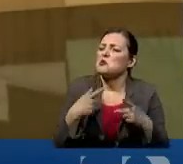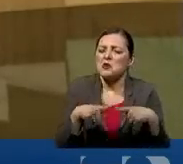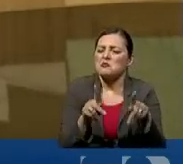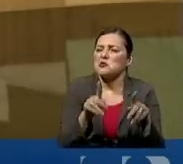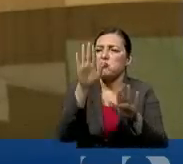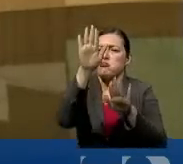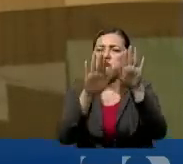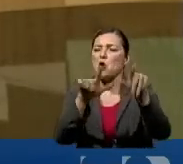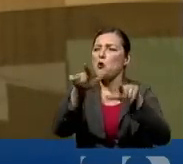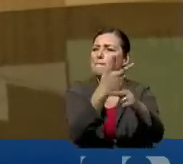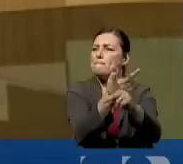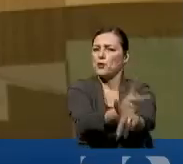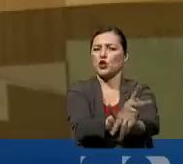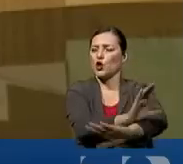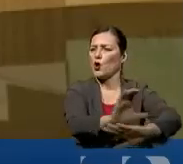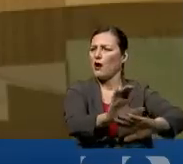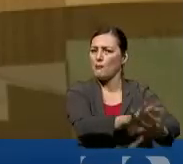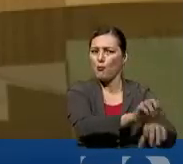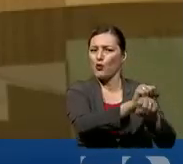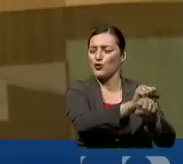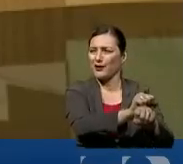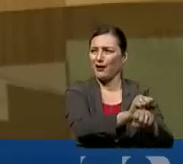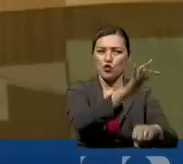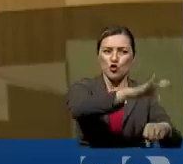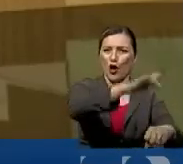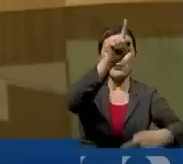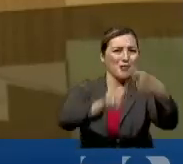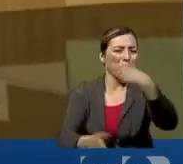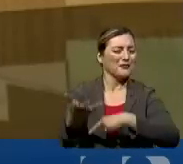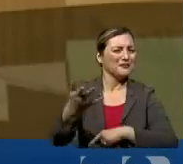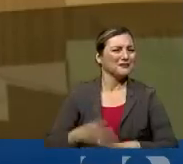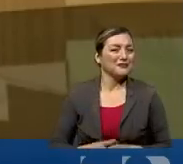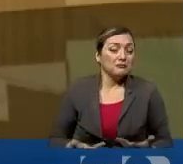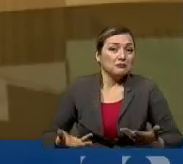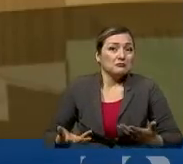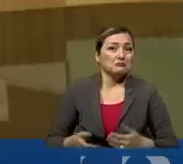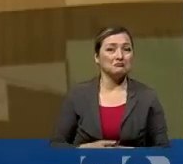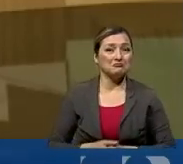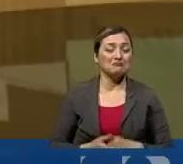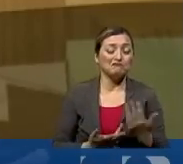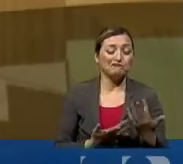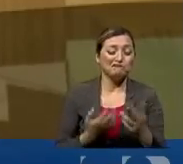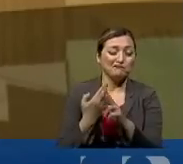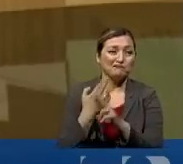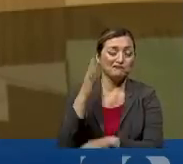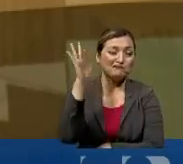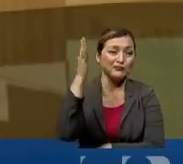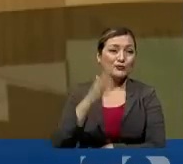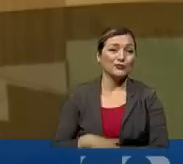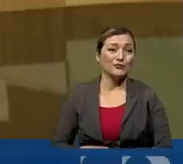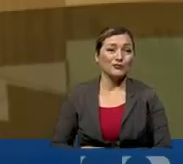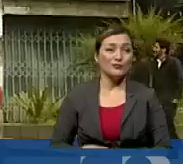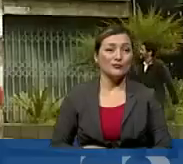para subastar el Bosque Santa Catalina categorizado como protegido. Sin embargo, hasta el momento no hemos obtenido